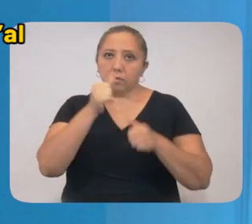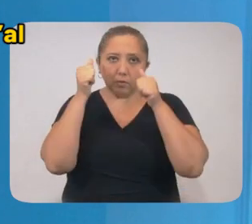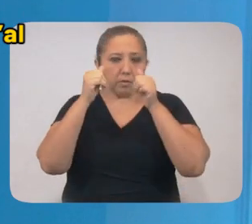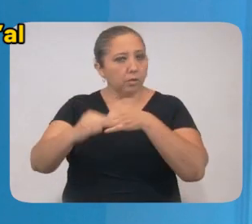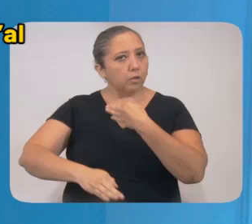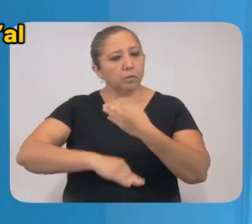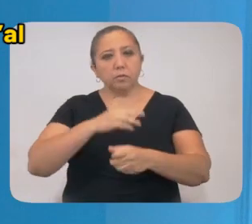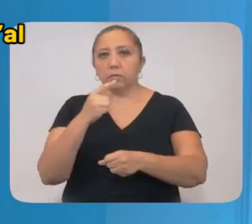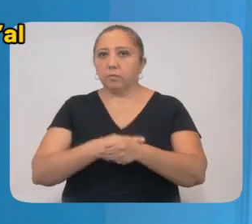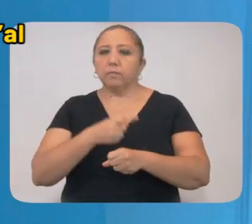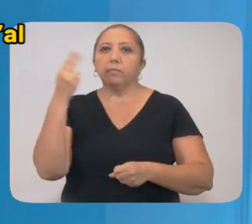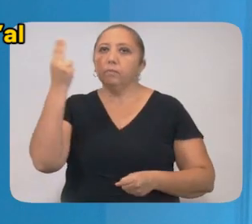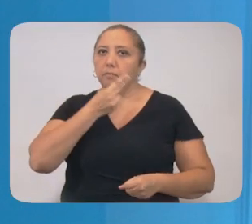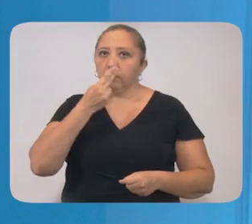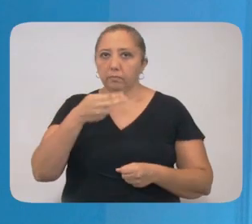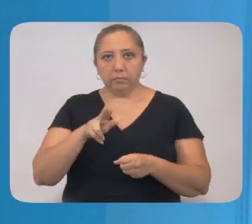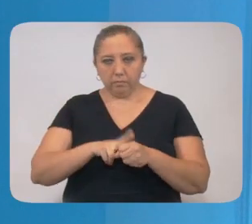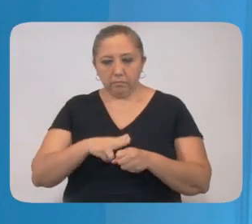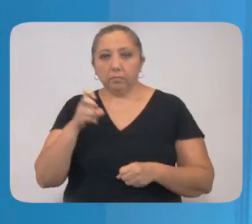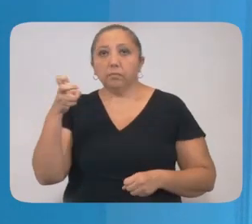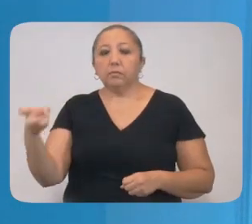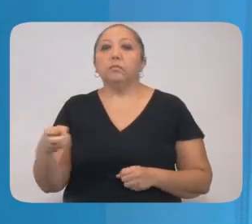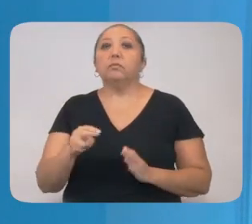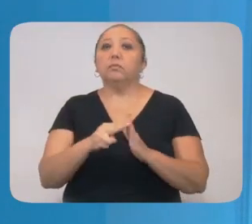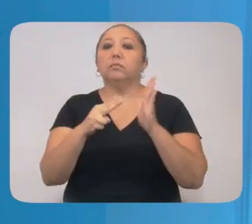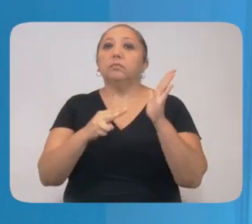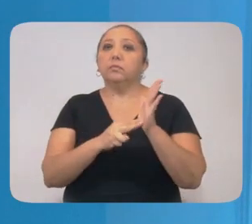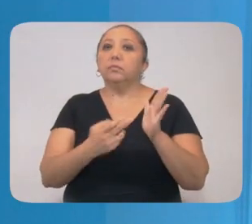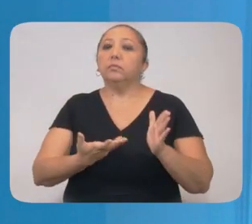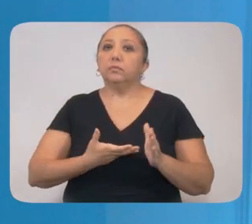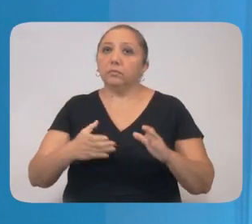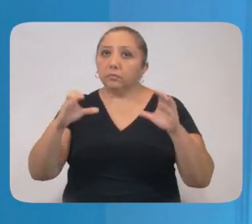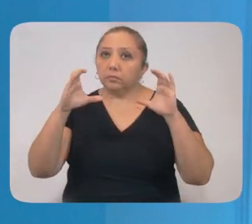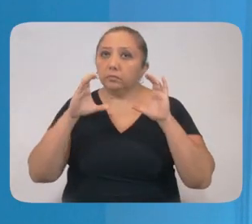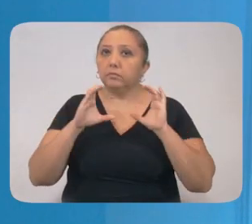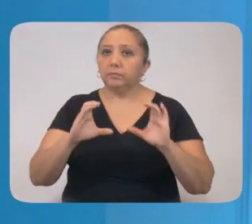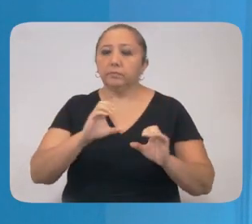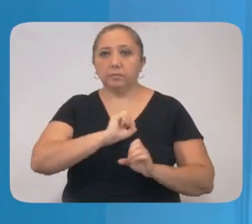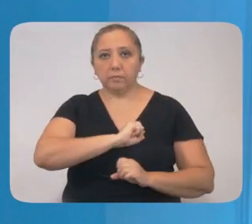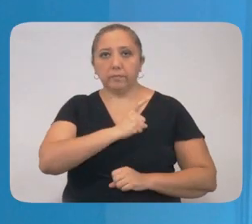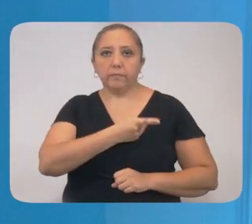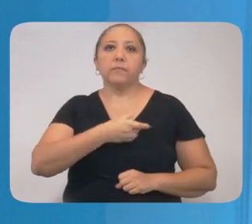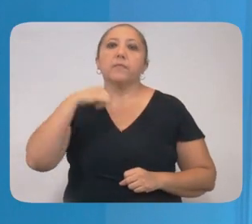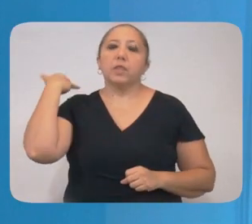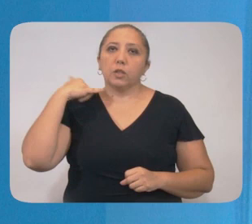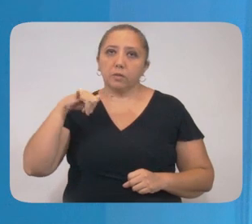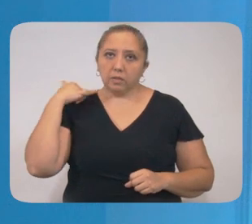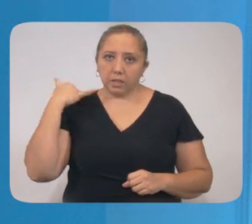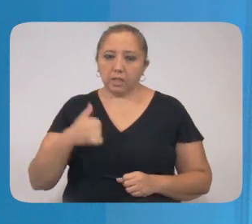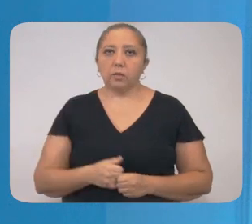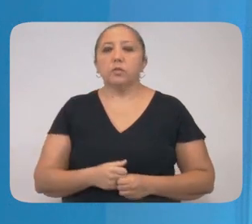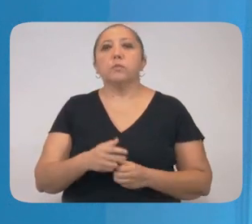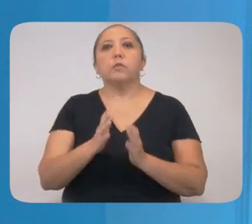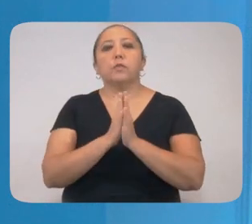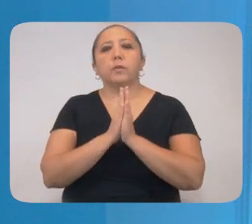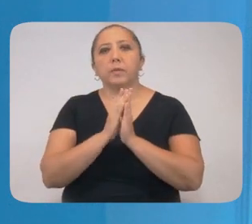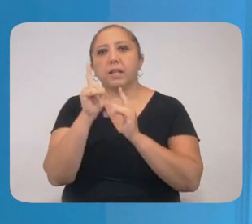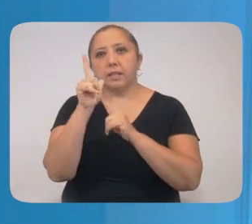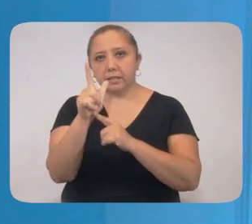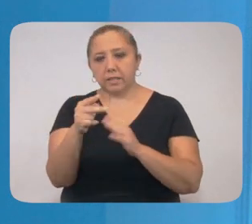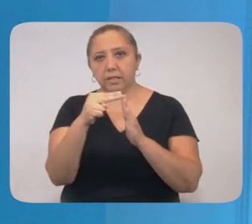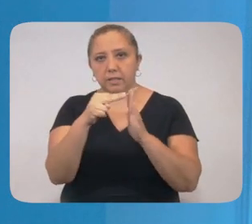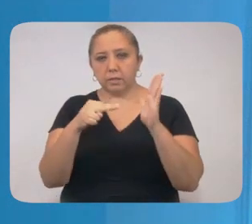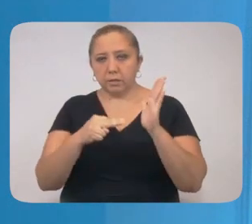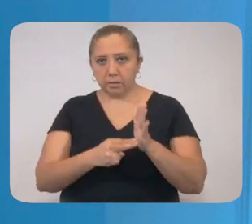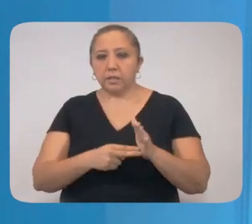todos los contagiados que lo requieran. Estas medidas tienen como objetivo proteger la salud de los yucatecos. Los invitamos a seguirlas